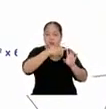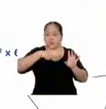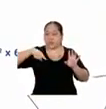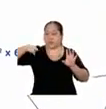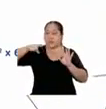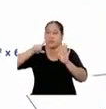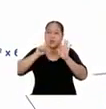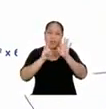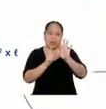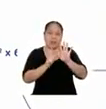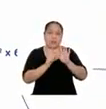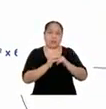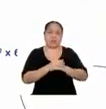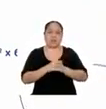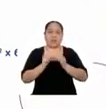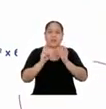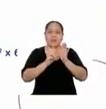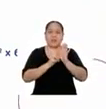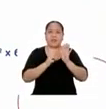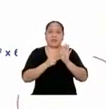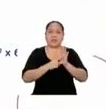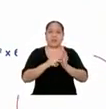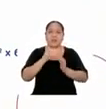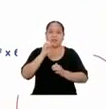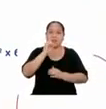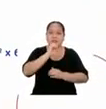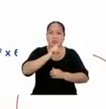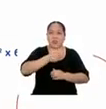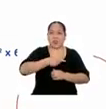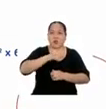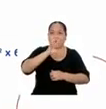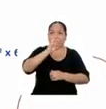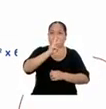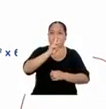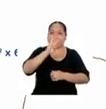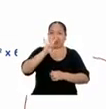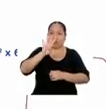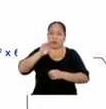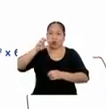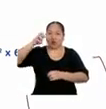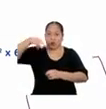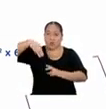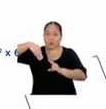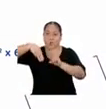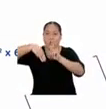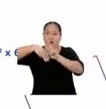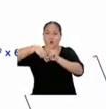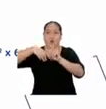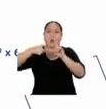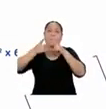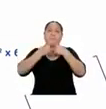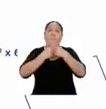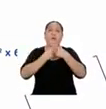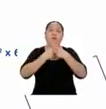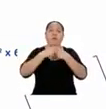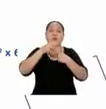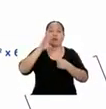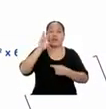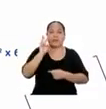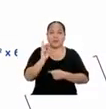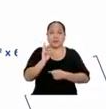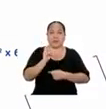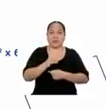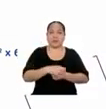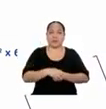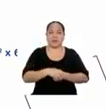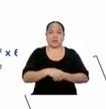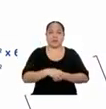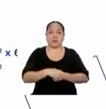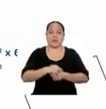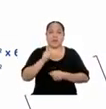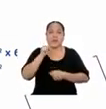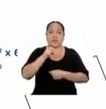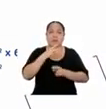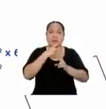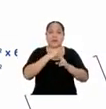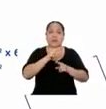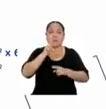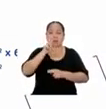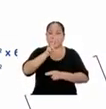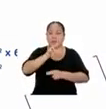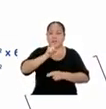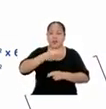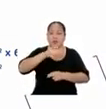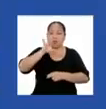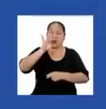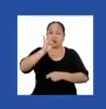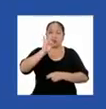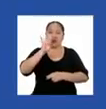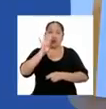por 6, es decir, 0,64 metros cuadrados por 6. Eso resulta en 3,84